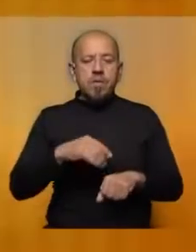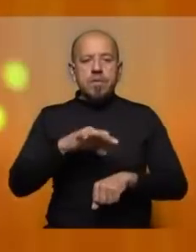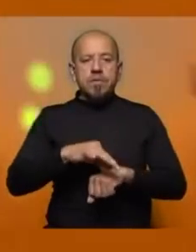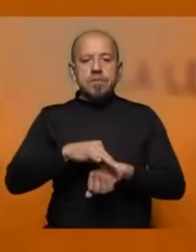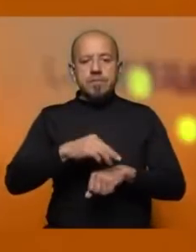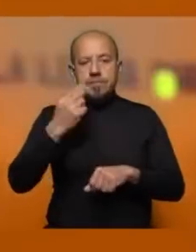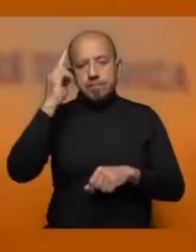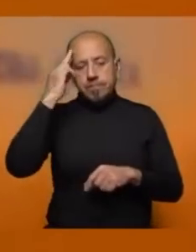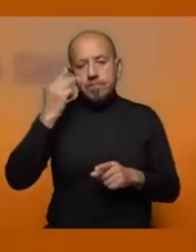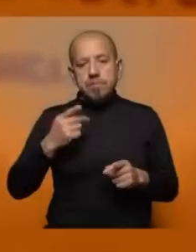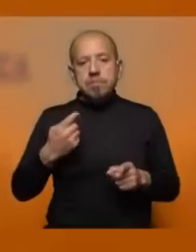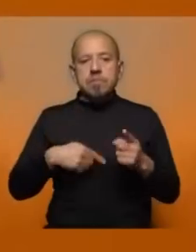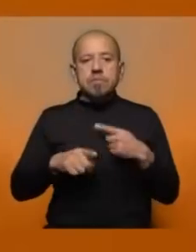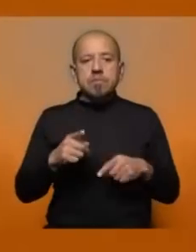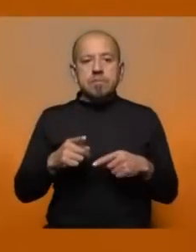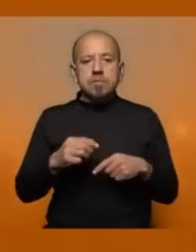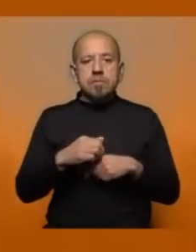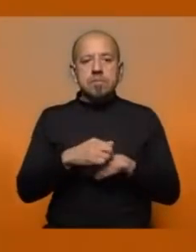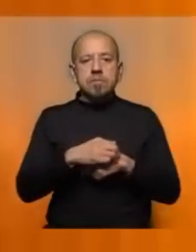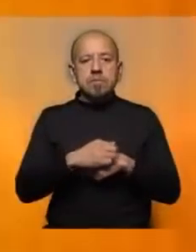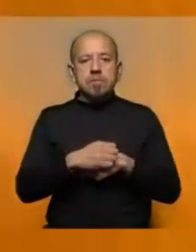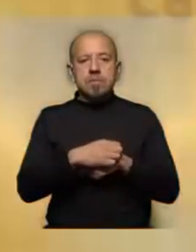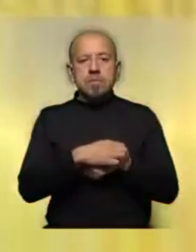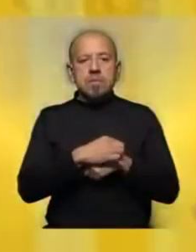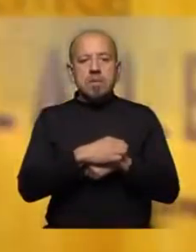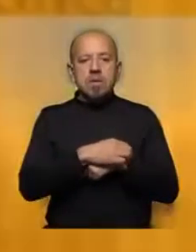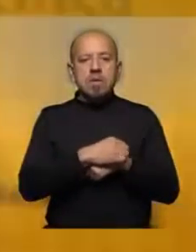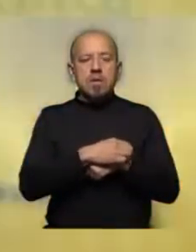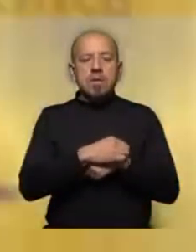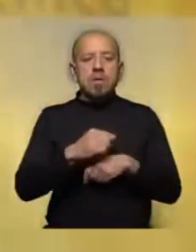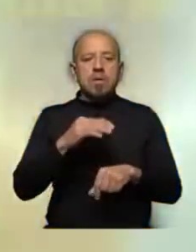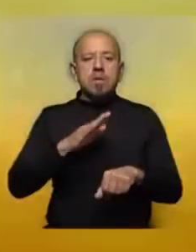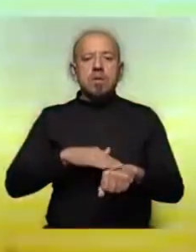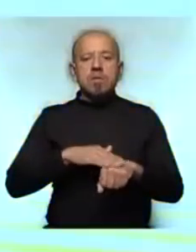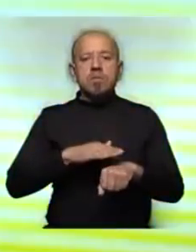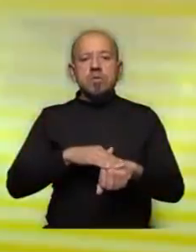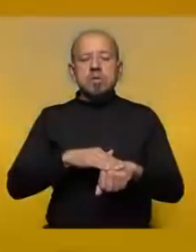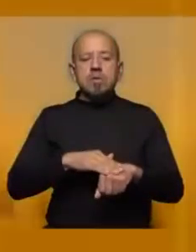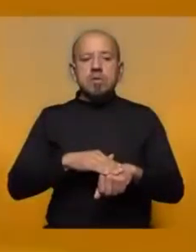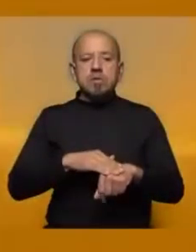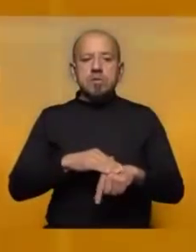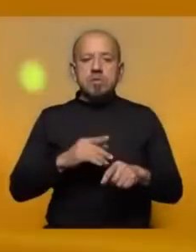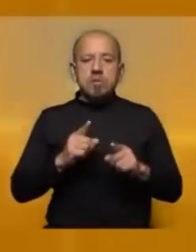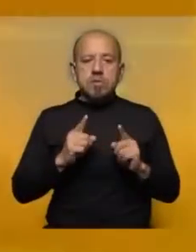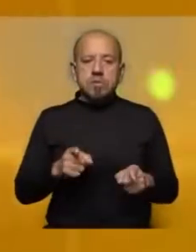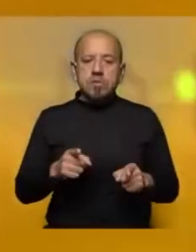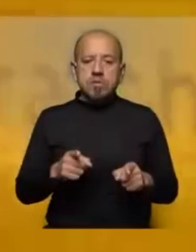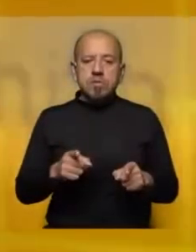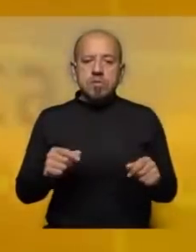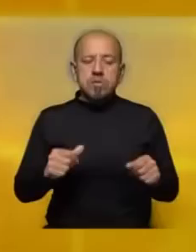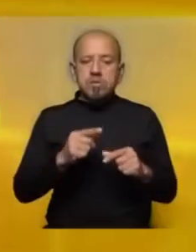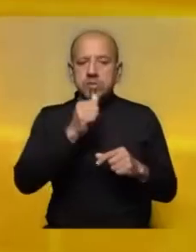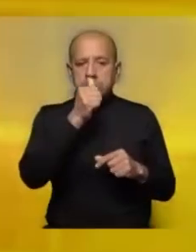este y por lo tanto Bueno este deberán hacerse responsables los que la los que armaron esa